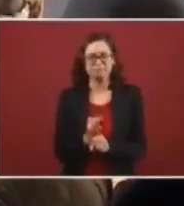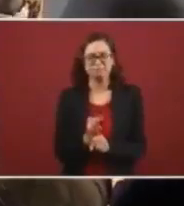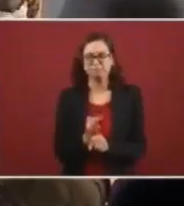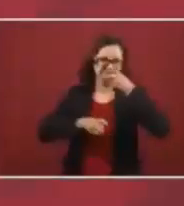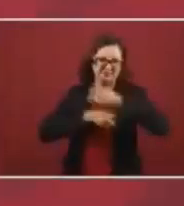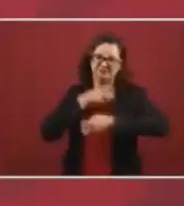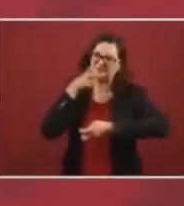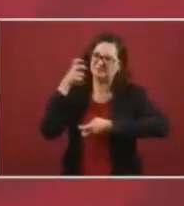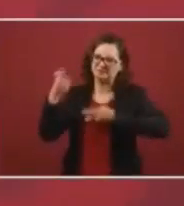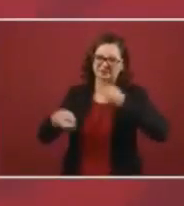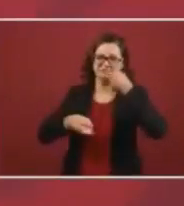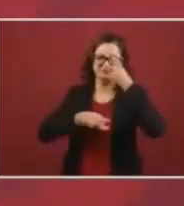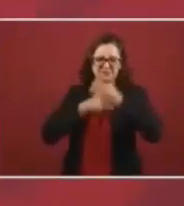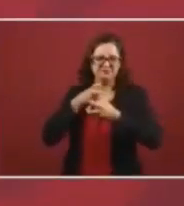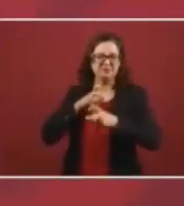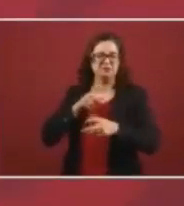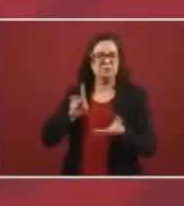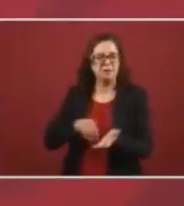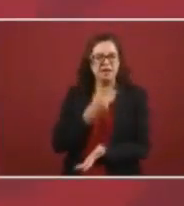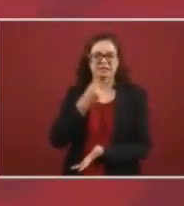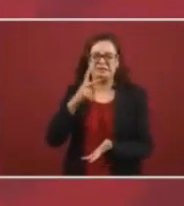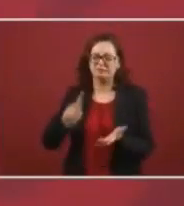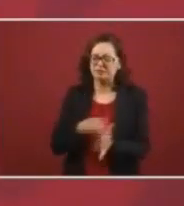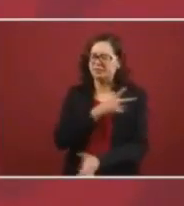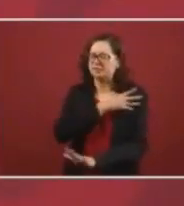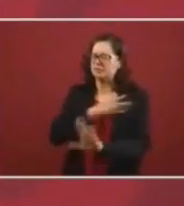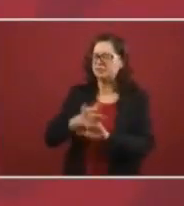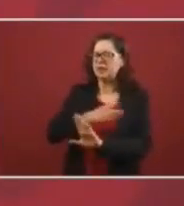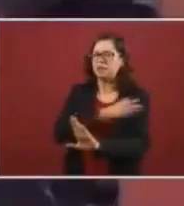bajo un golpeteo permanente